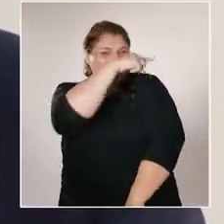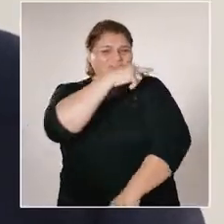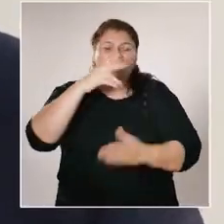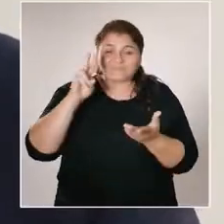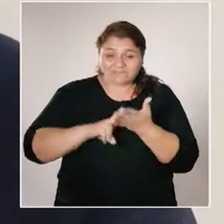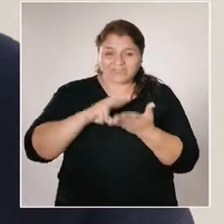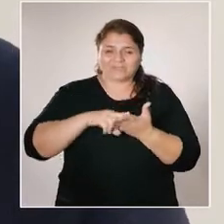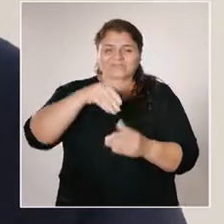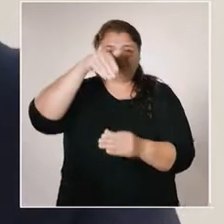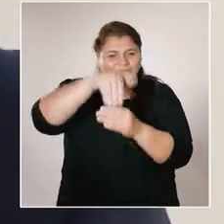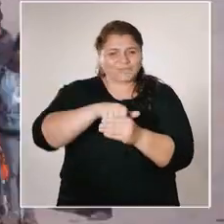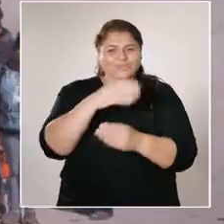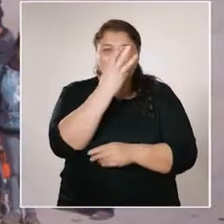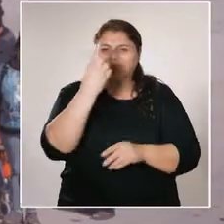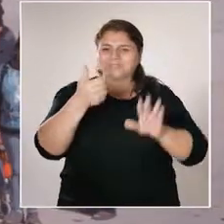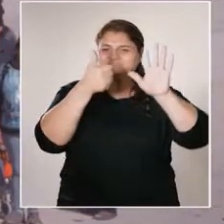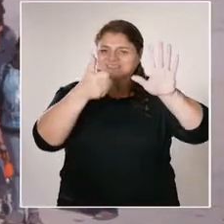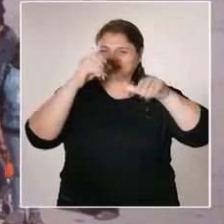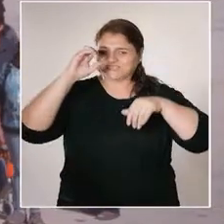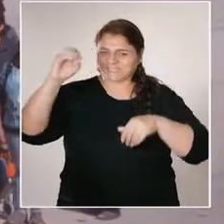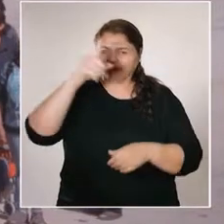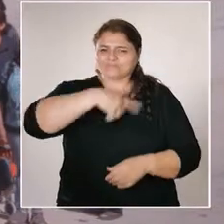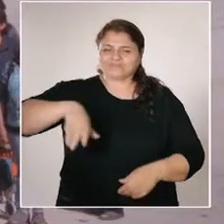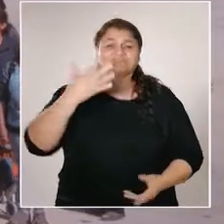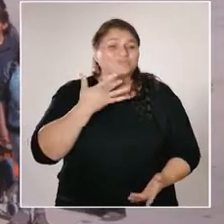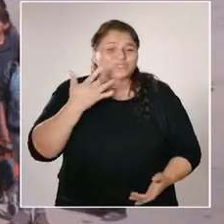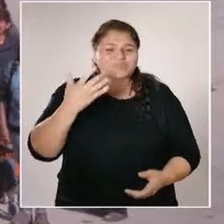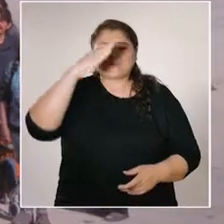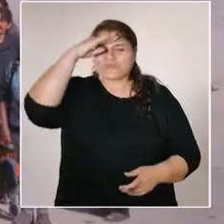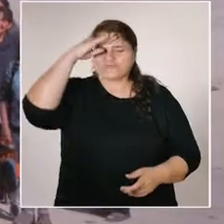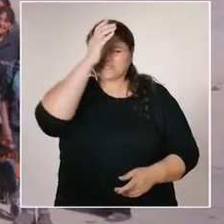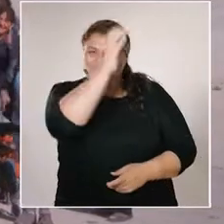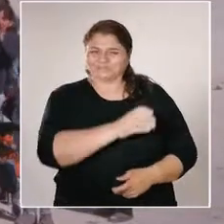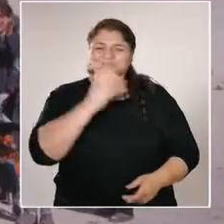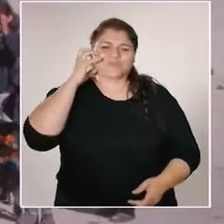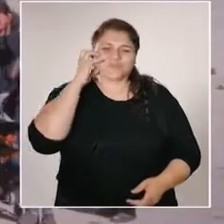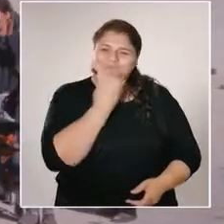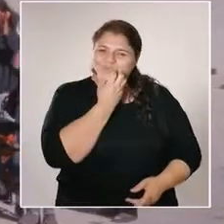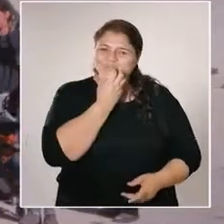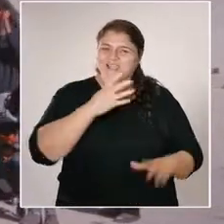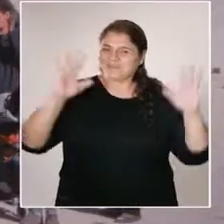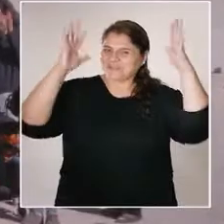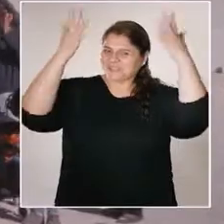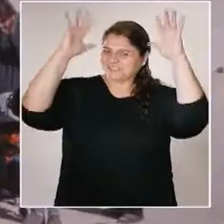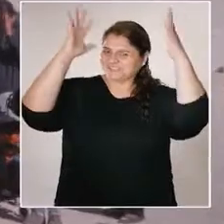Vota N60. Porque confiamos en él, votamos Hugo Gutiérrez.